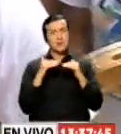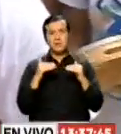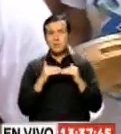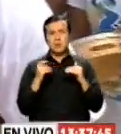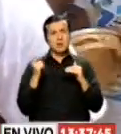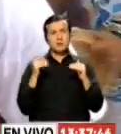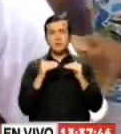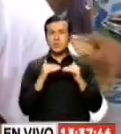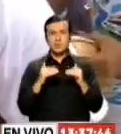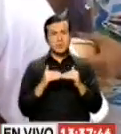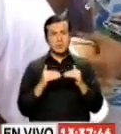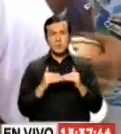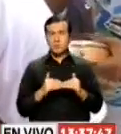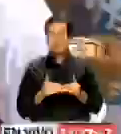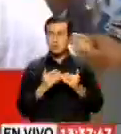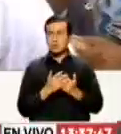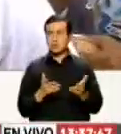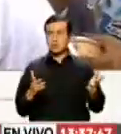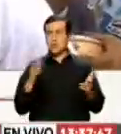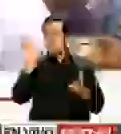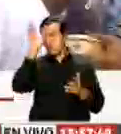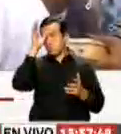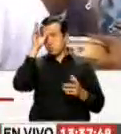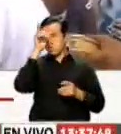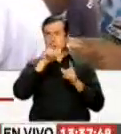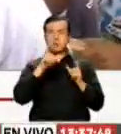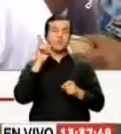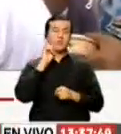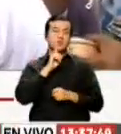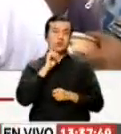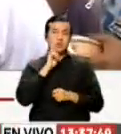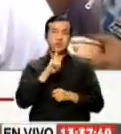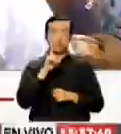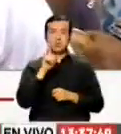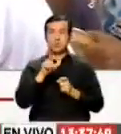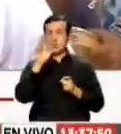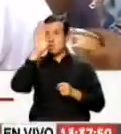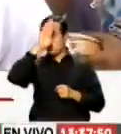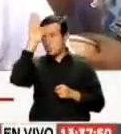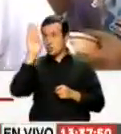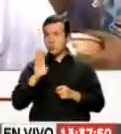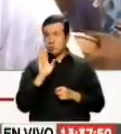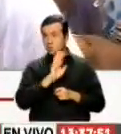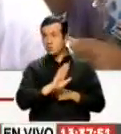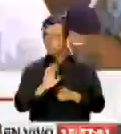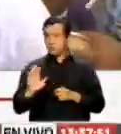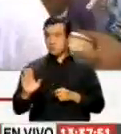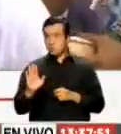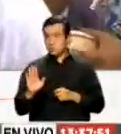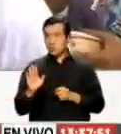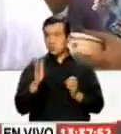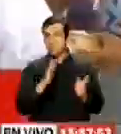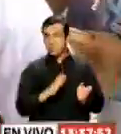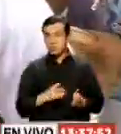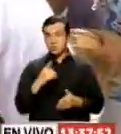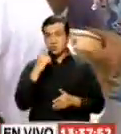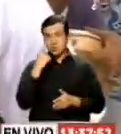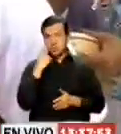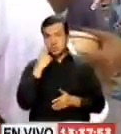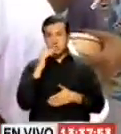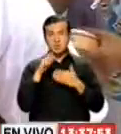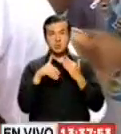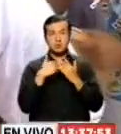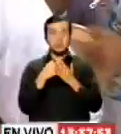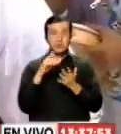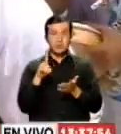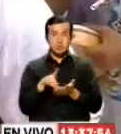tenemos con la cultura afro, tanto sea como afro-brasilera, que es lo que se trata la capoeira y todas las